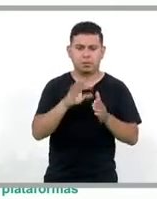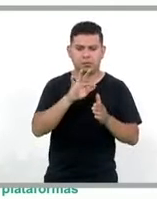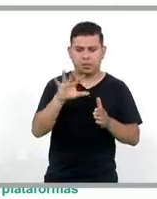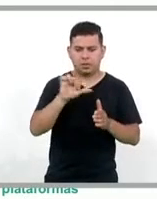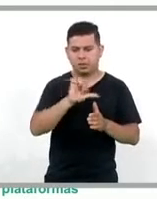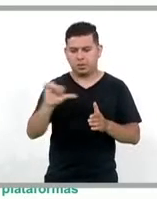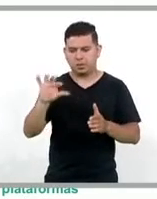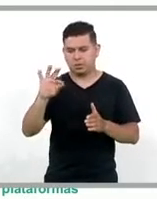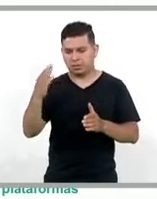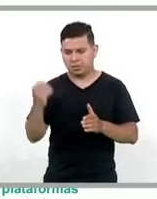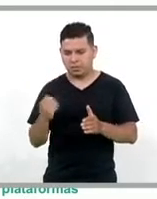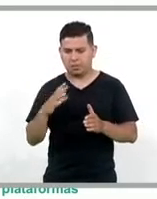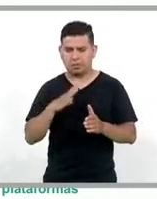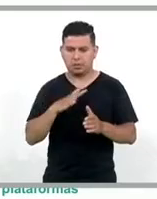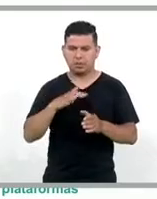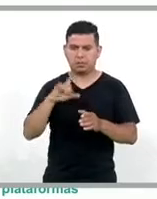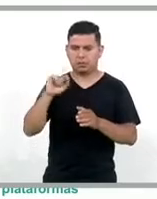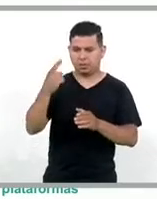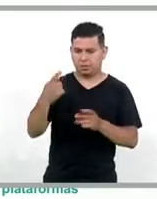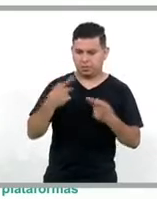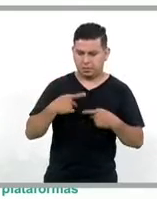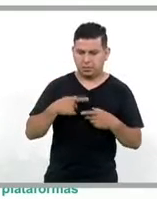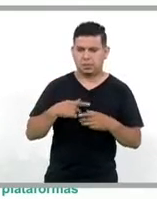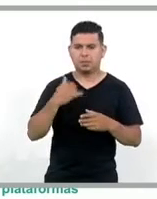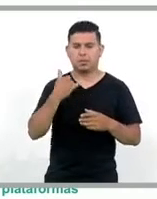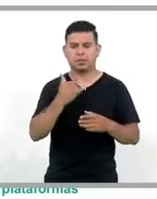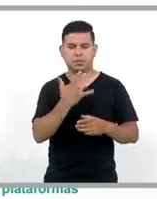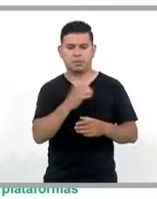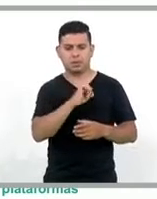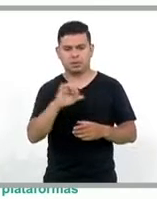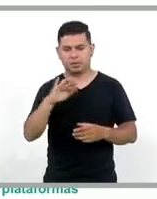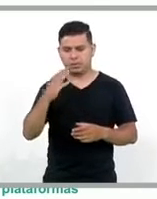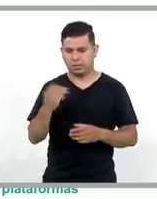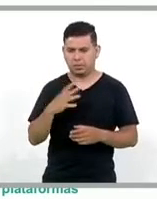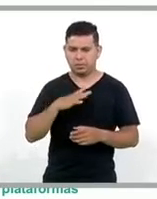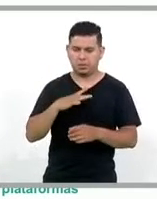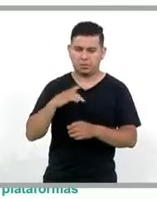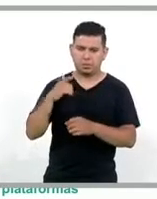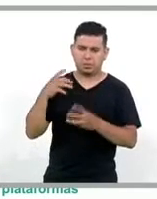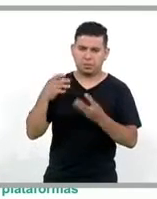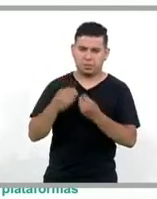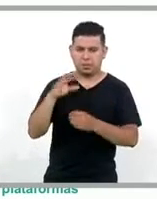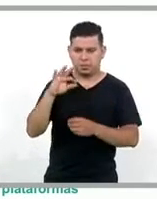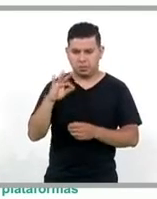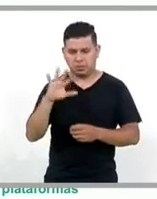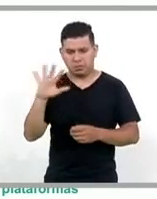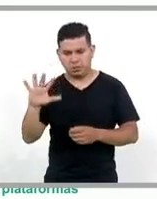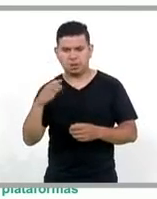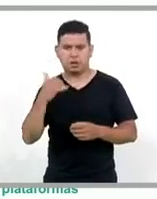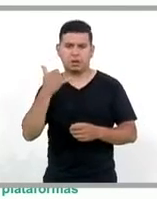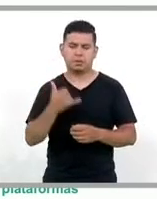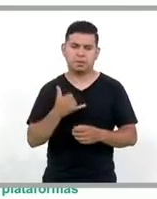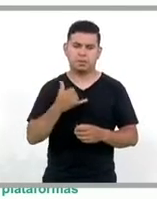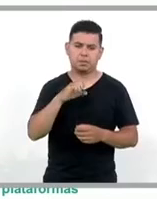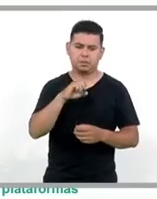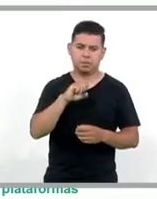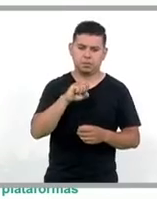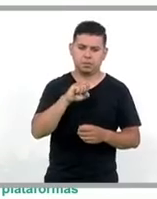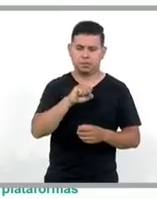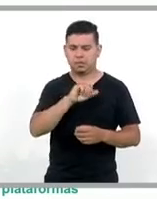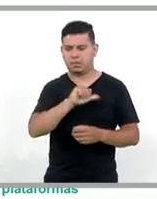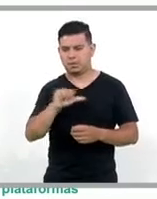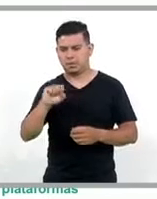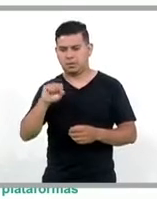a 49 tenemos 21 de 50 59 años de edad tenemos 45 de 60 a